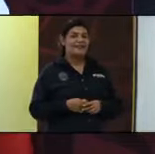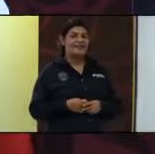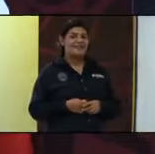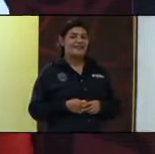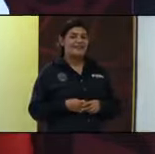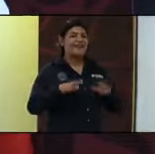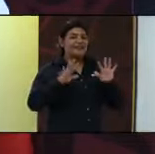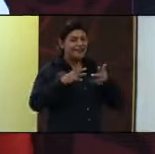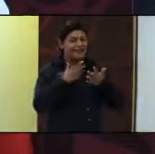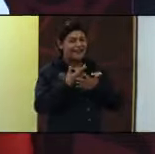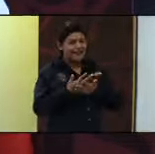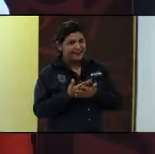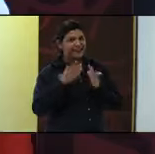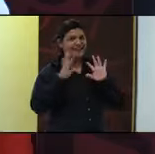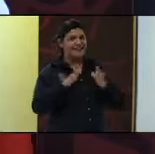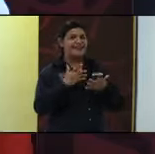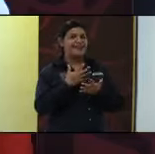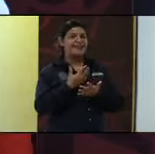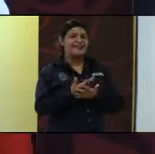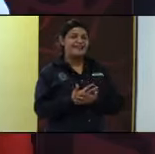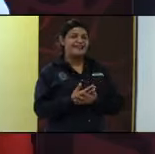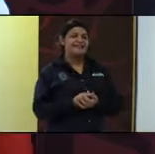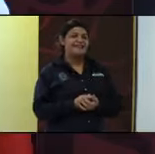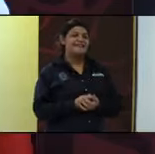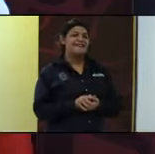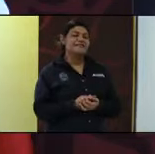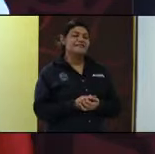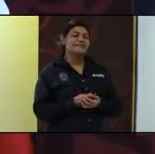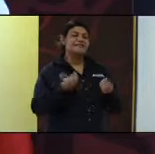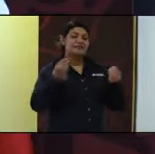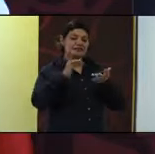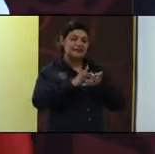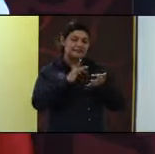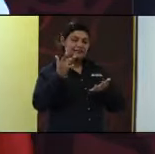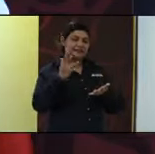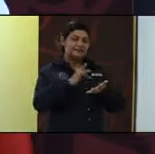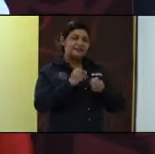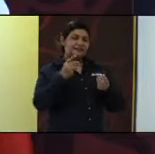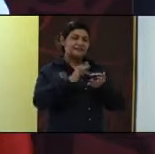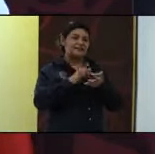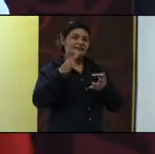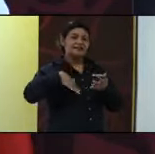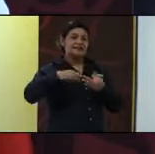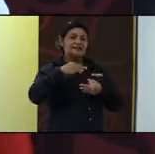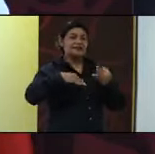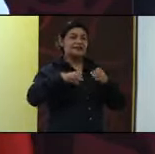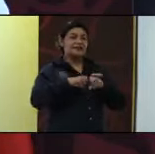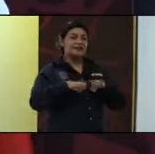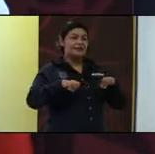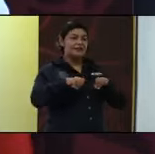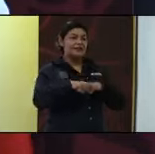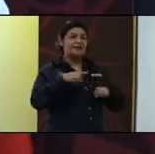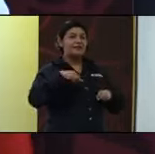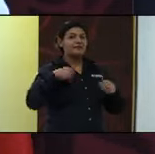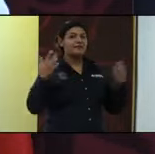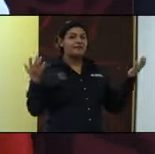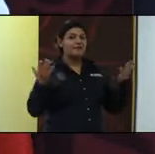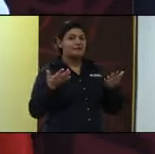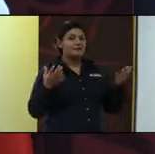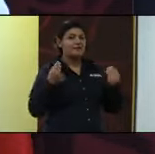acá, espérense, mire, bueno ya. Sí, muchas gracias a todo el equipo. Y hemos tenido